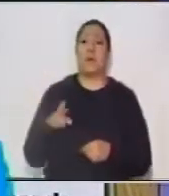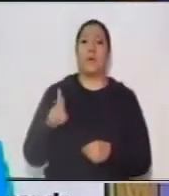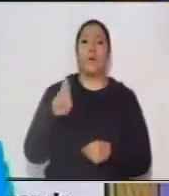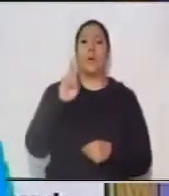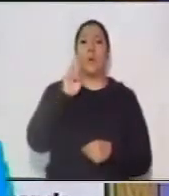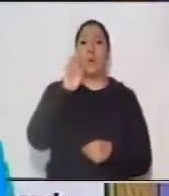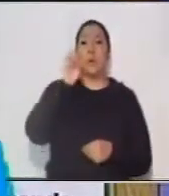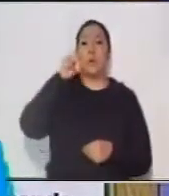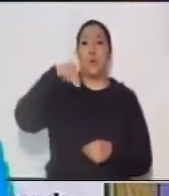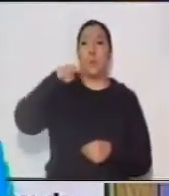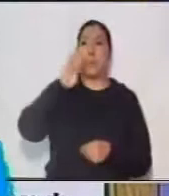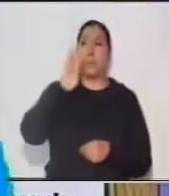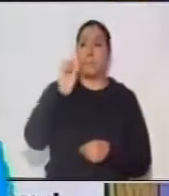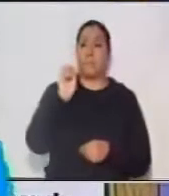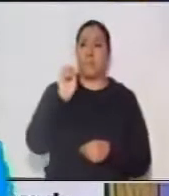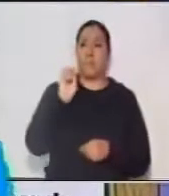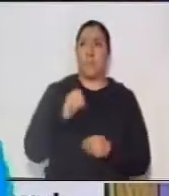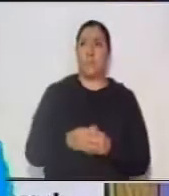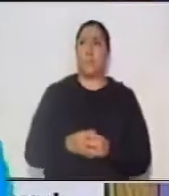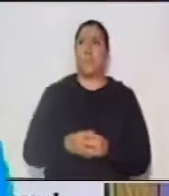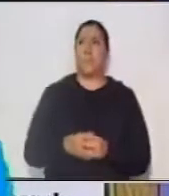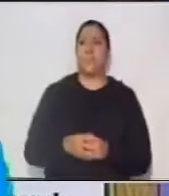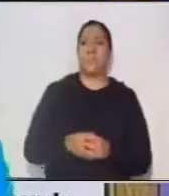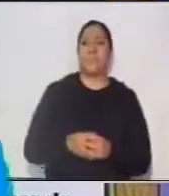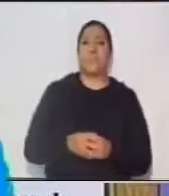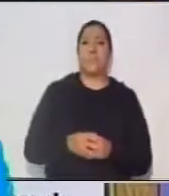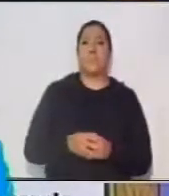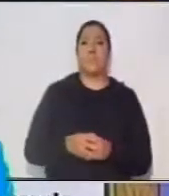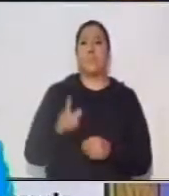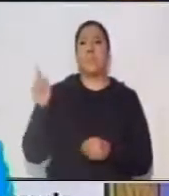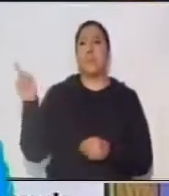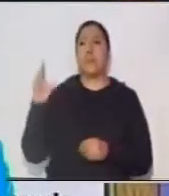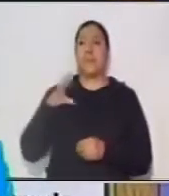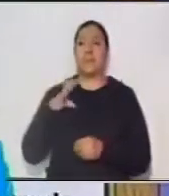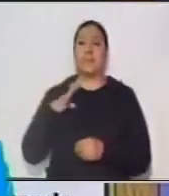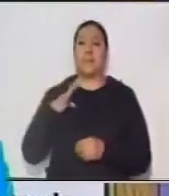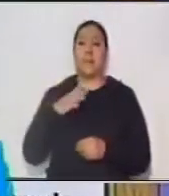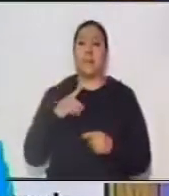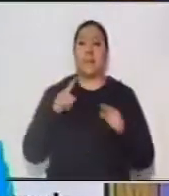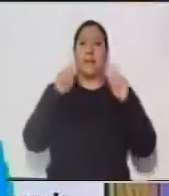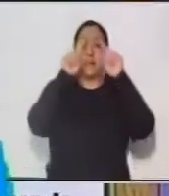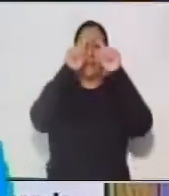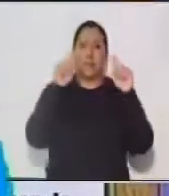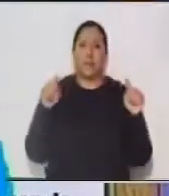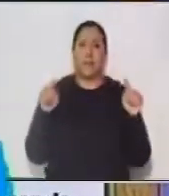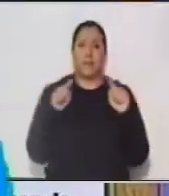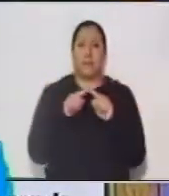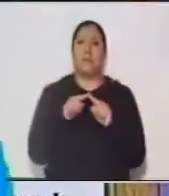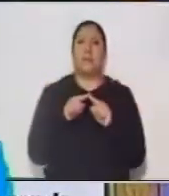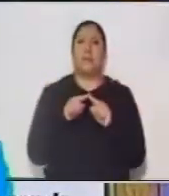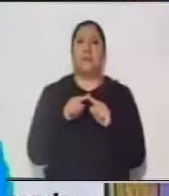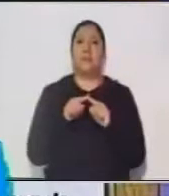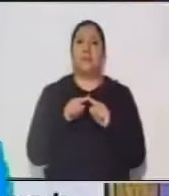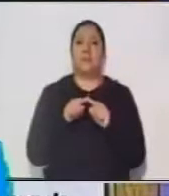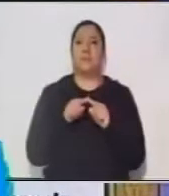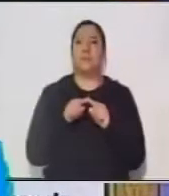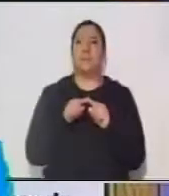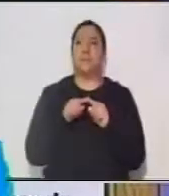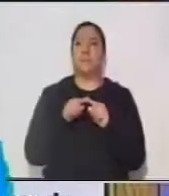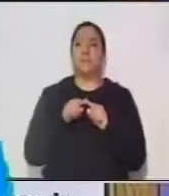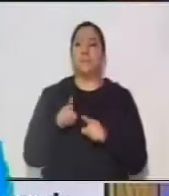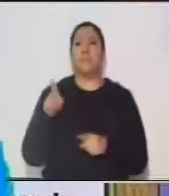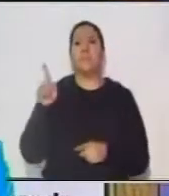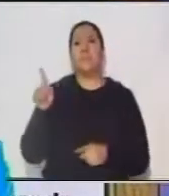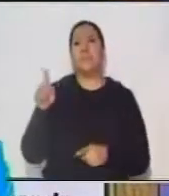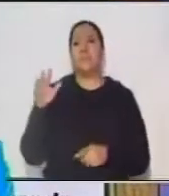el paralelogramo tiene acá unos triangulitos, ¿sí? El paralelogramo está como un